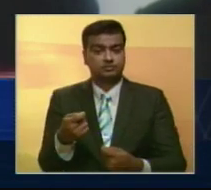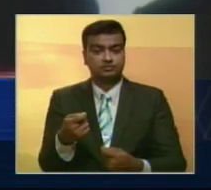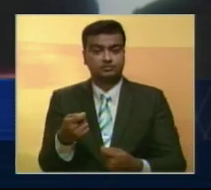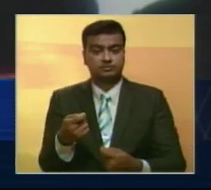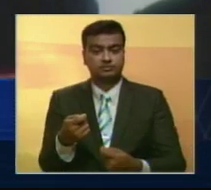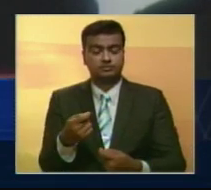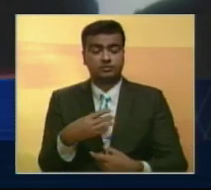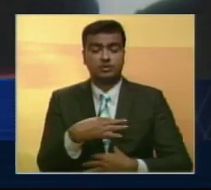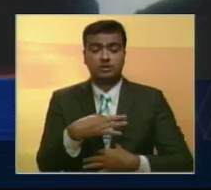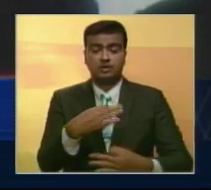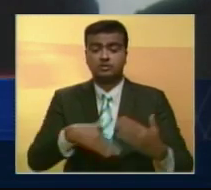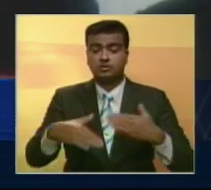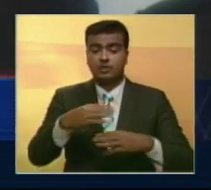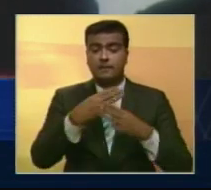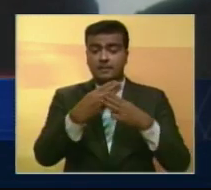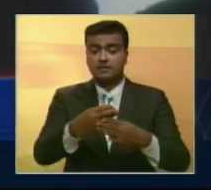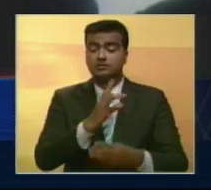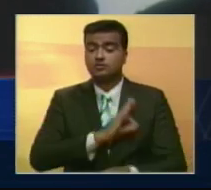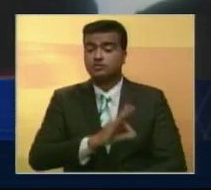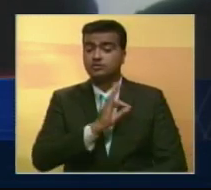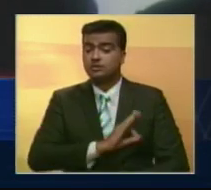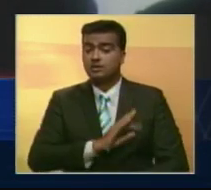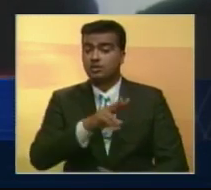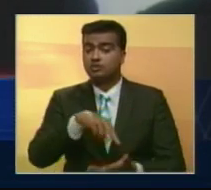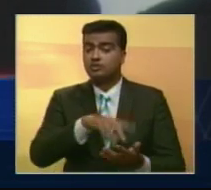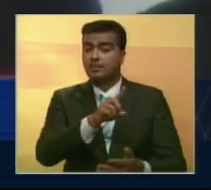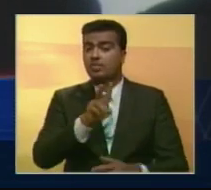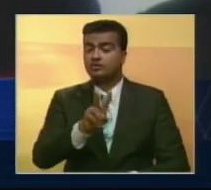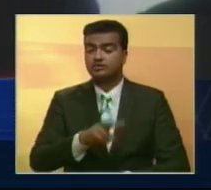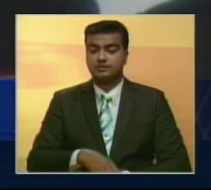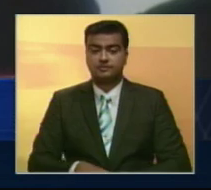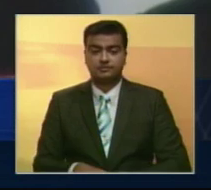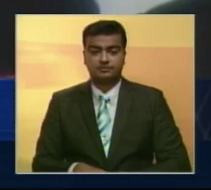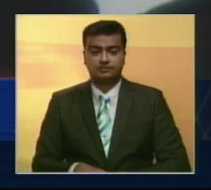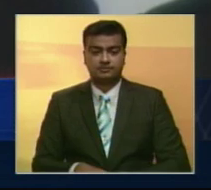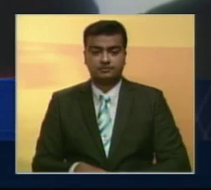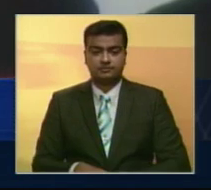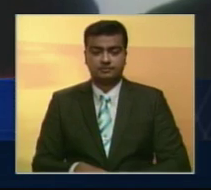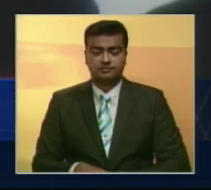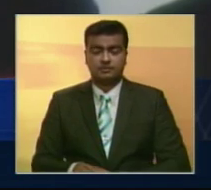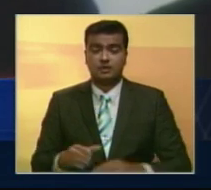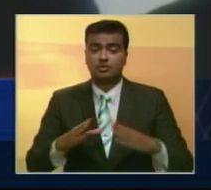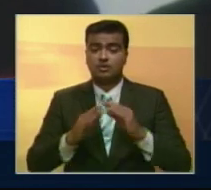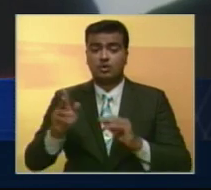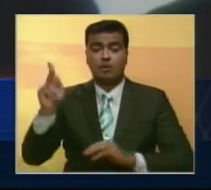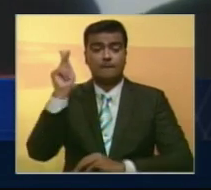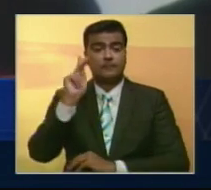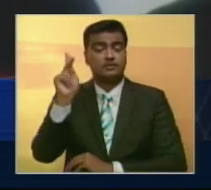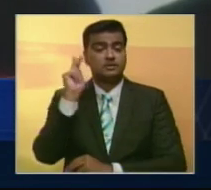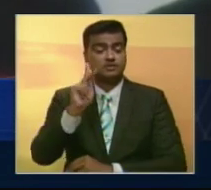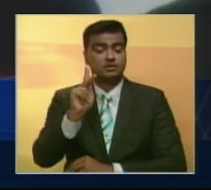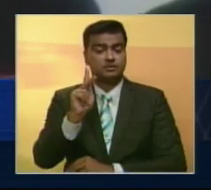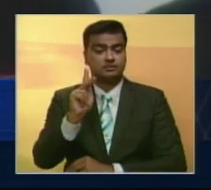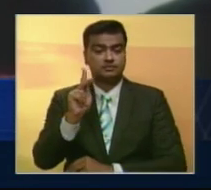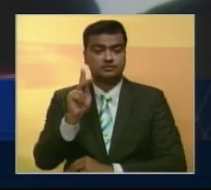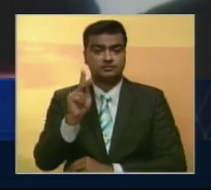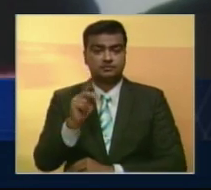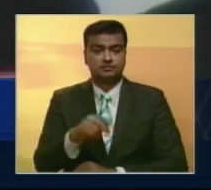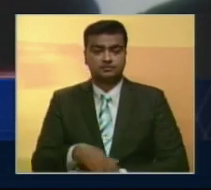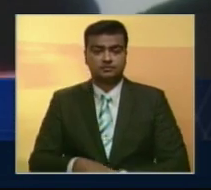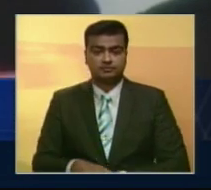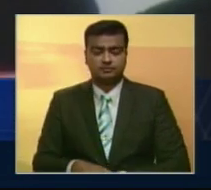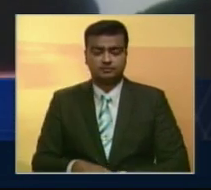los intereses sobre prestaciones sociales, Fideicomiso 2012, del personal docente activo adscrito